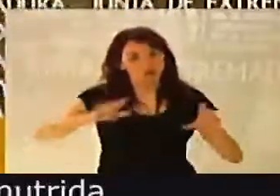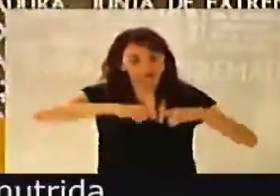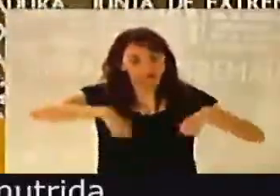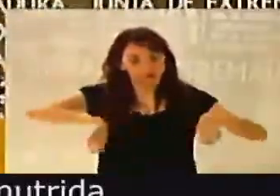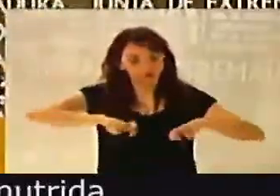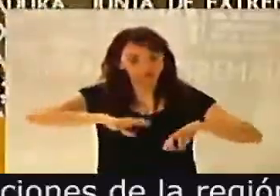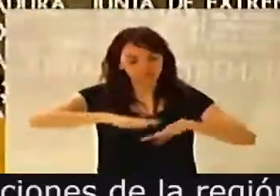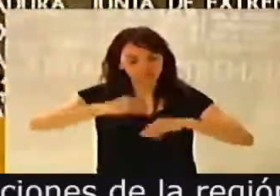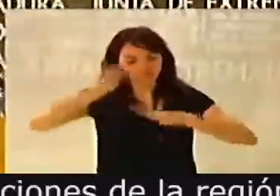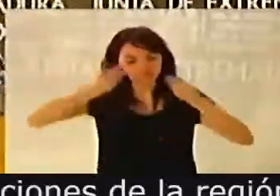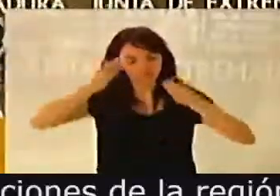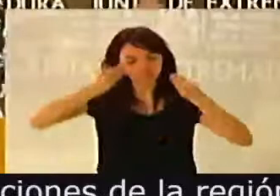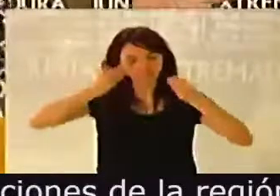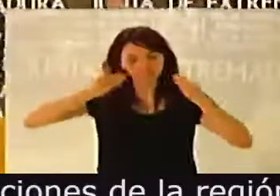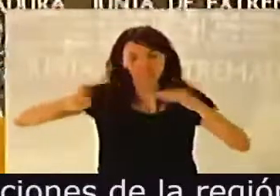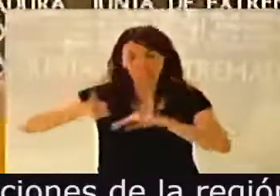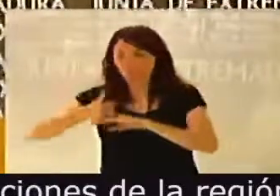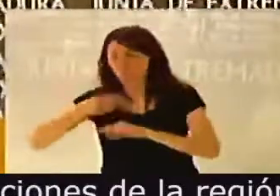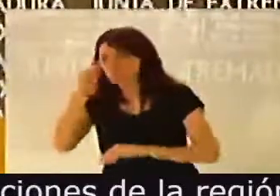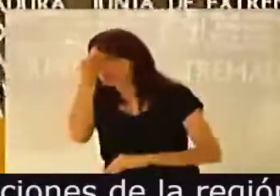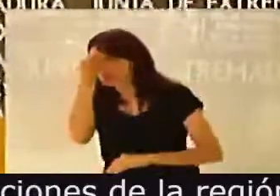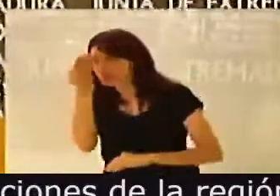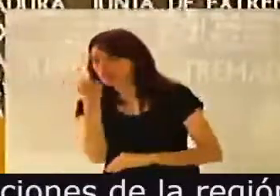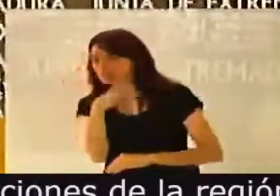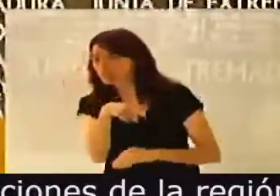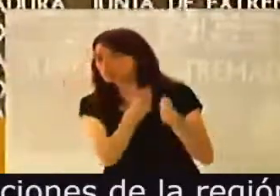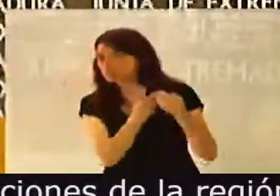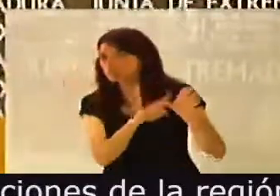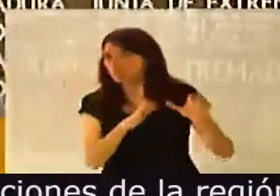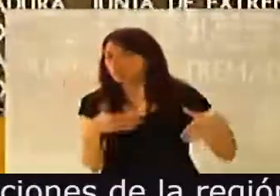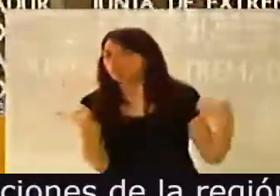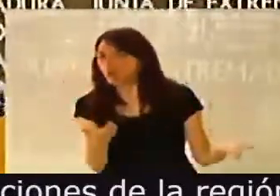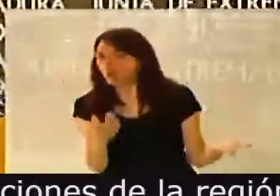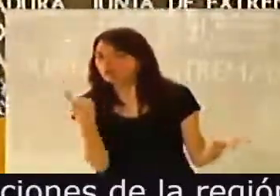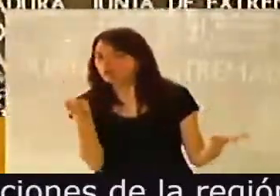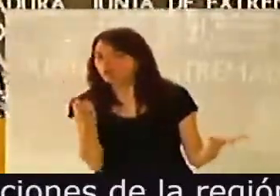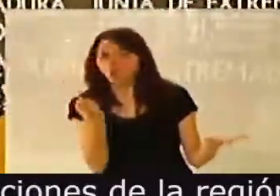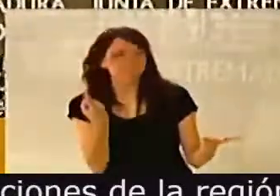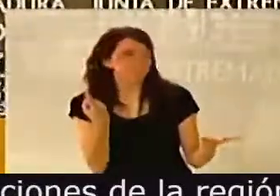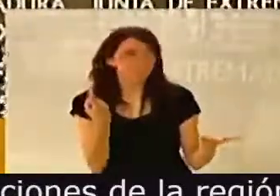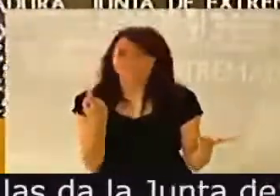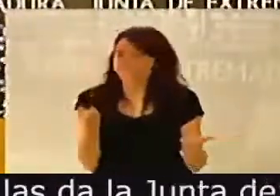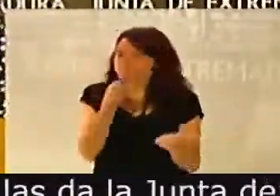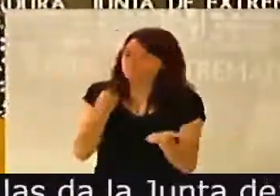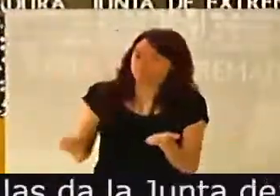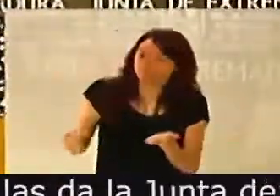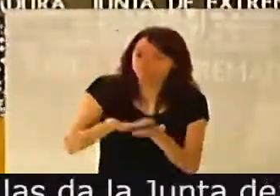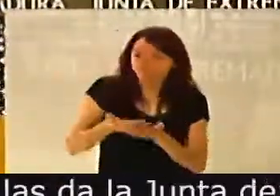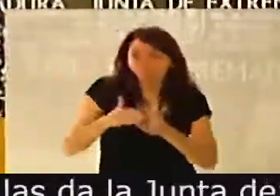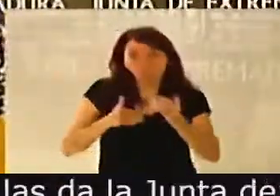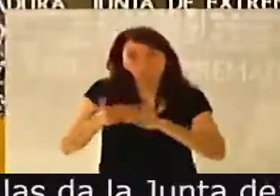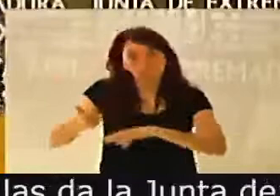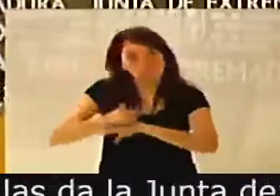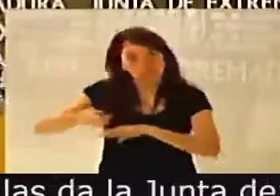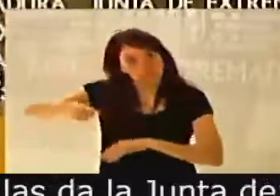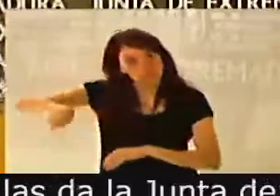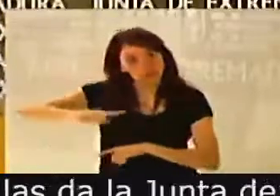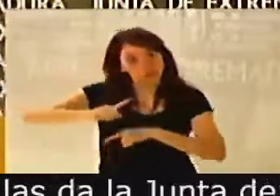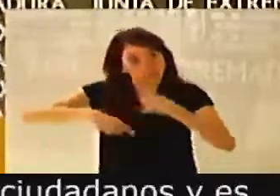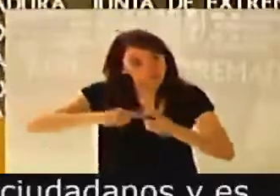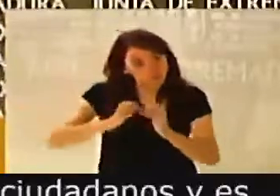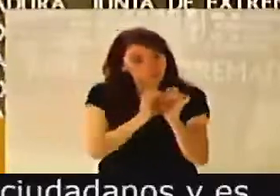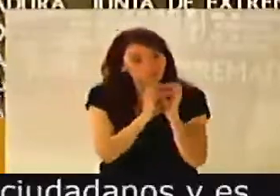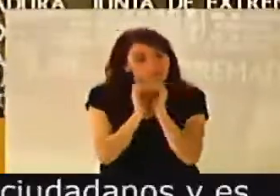gente entienda que las medallas no las da la Junta de Extremadura, sino que es una propuesta de los ciudadanos y una propuesta consensuada por